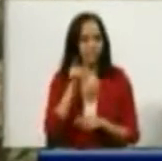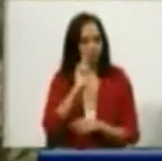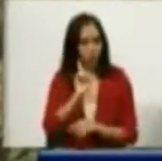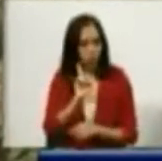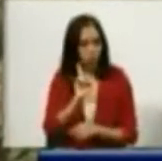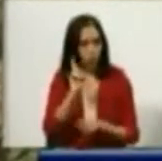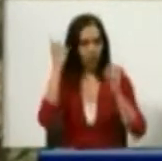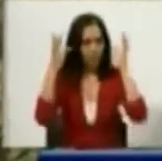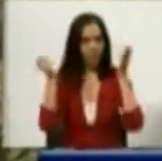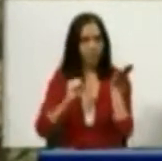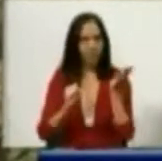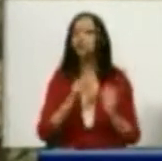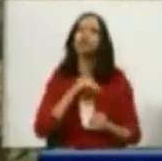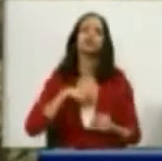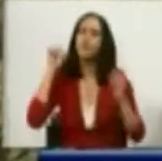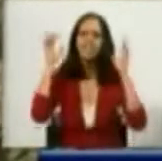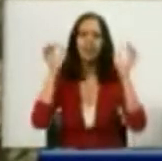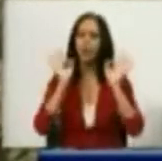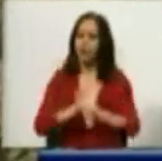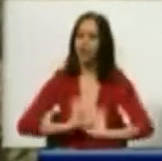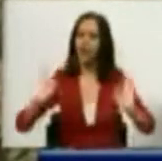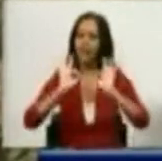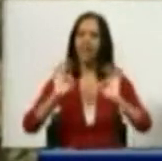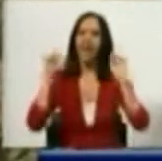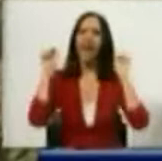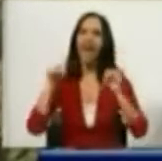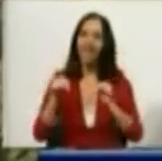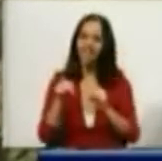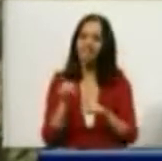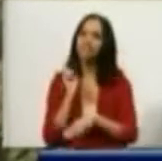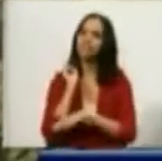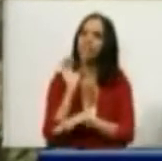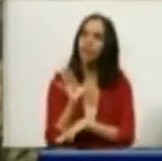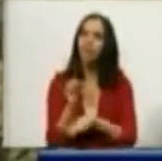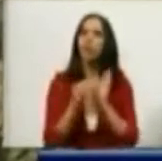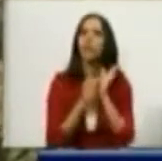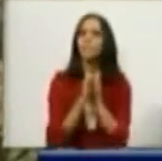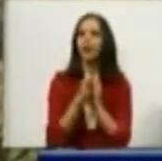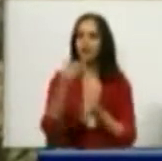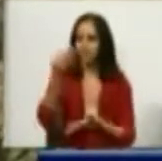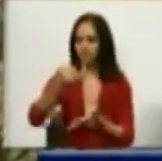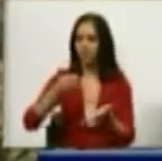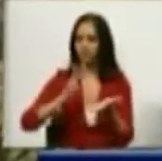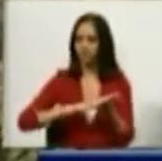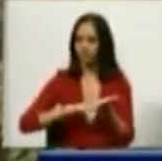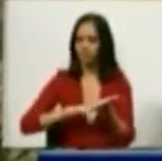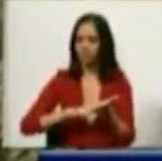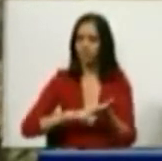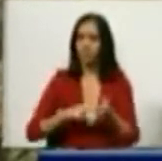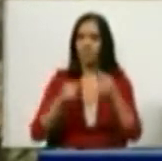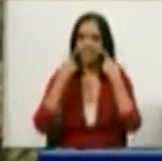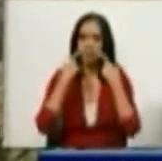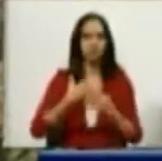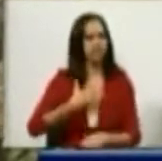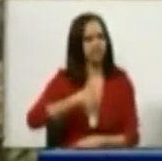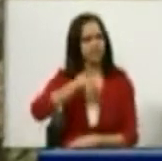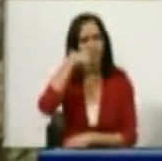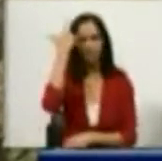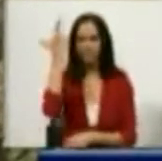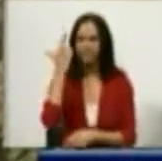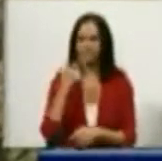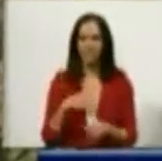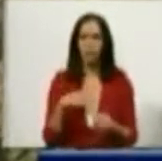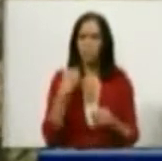que os invento al Mazo nosotros no inventamos aquí nada aquí sacamos lo que ocurre y eso De verdad Qué tristeza ver un presidente